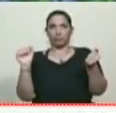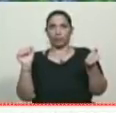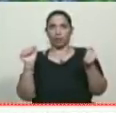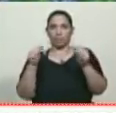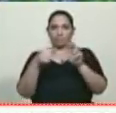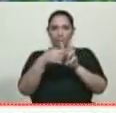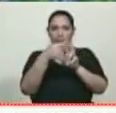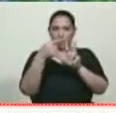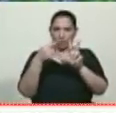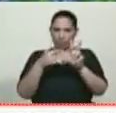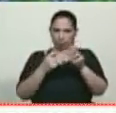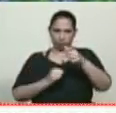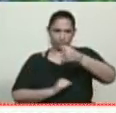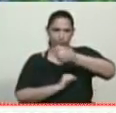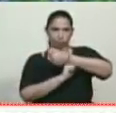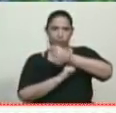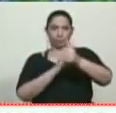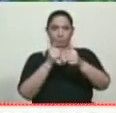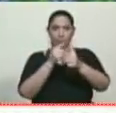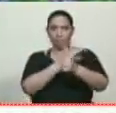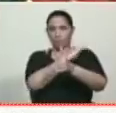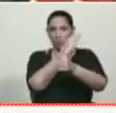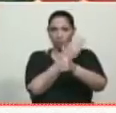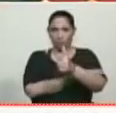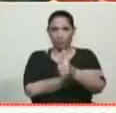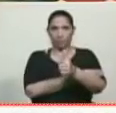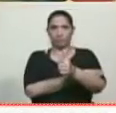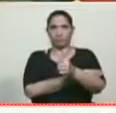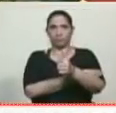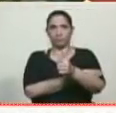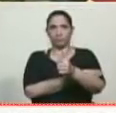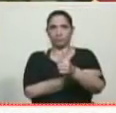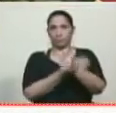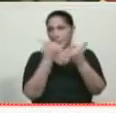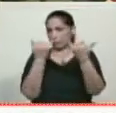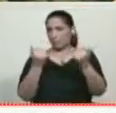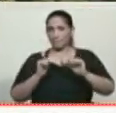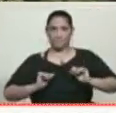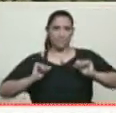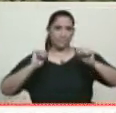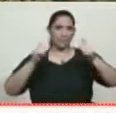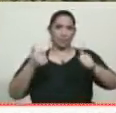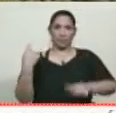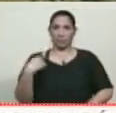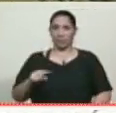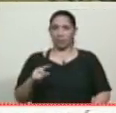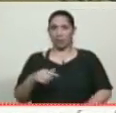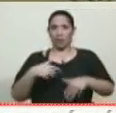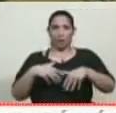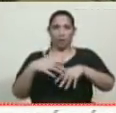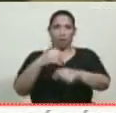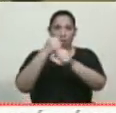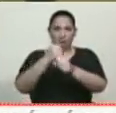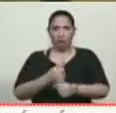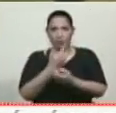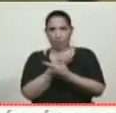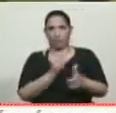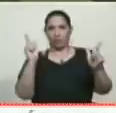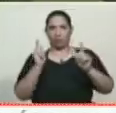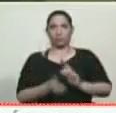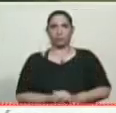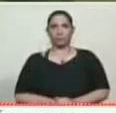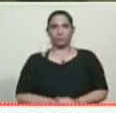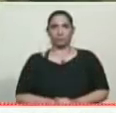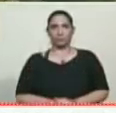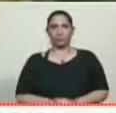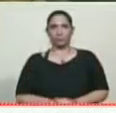cosas. La fuerza, que ya empezaba a tener el Ejército Libertador.